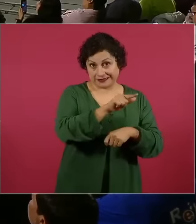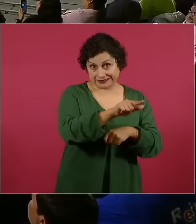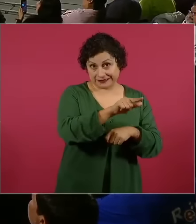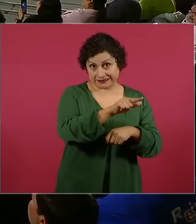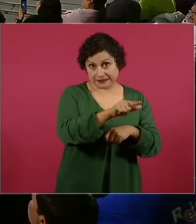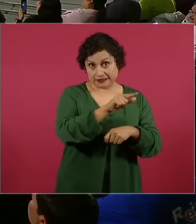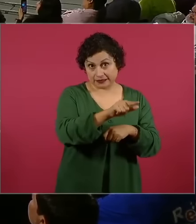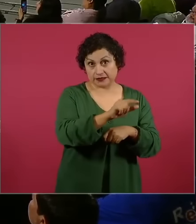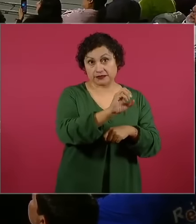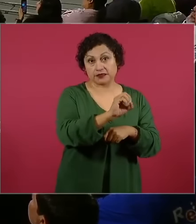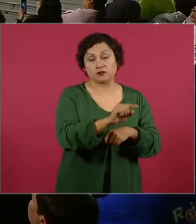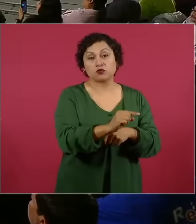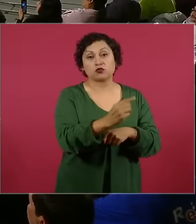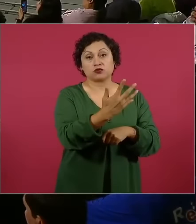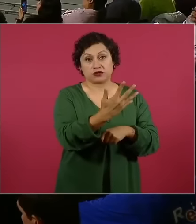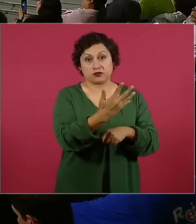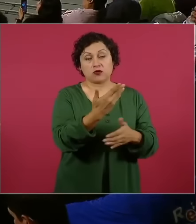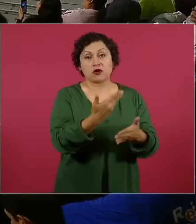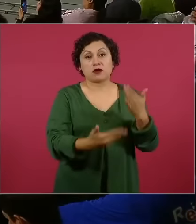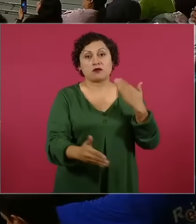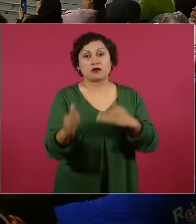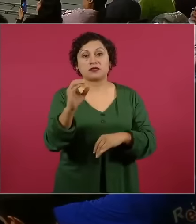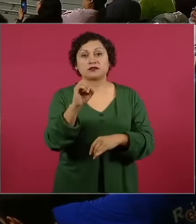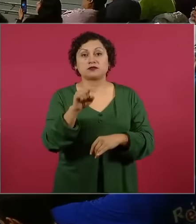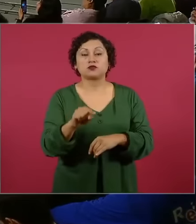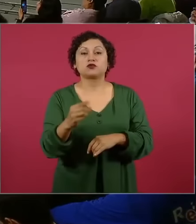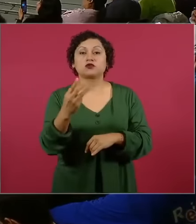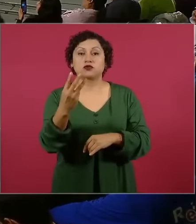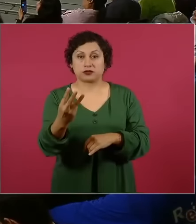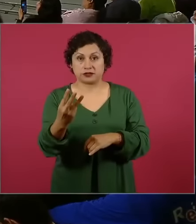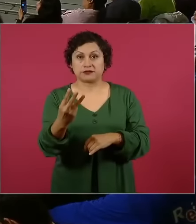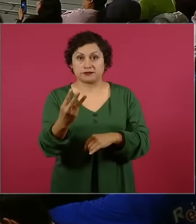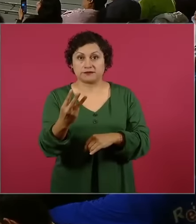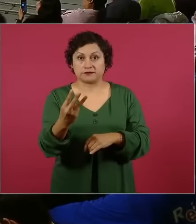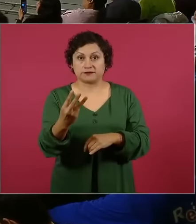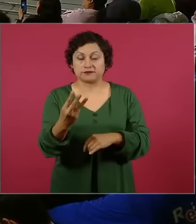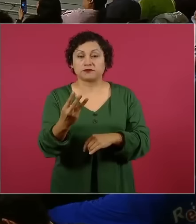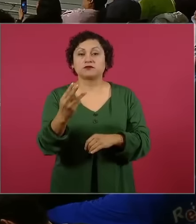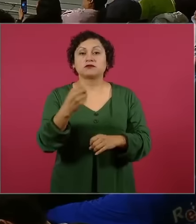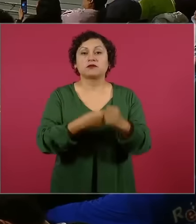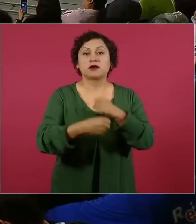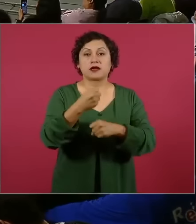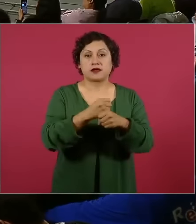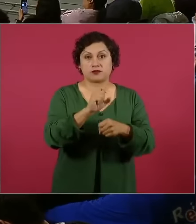2017-2018 a 0.3 en el ciclo 23-24.